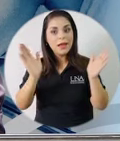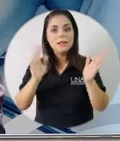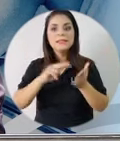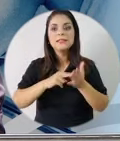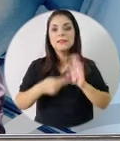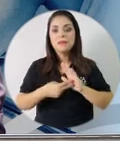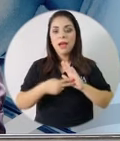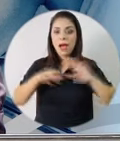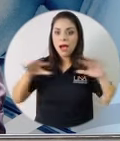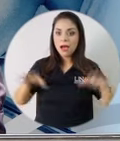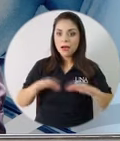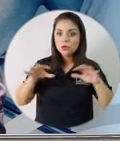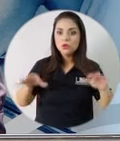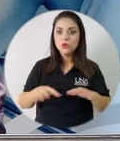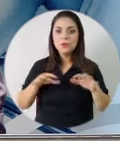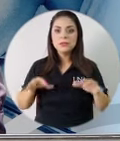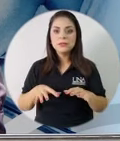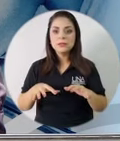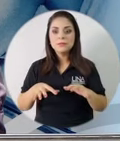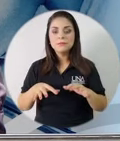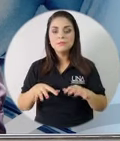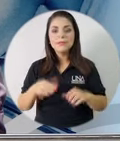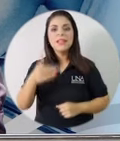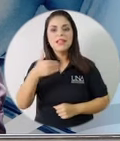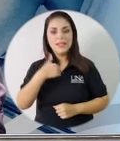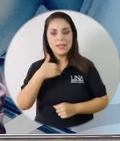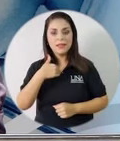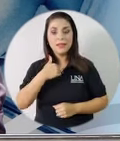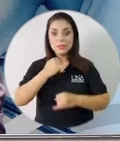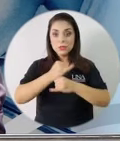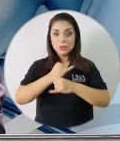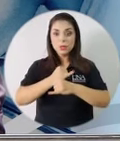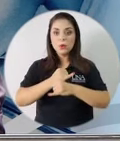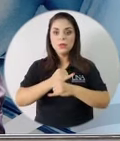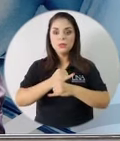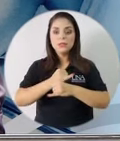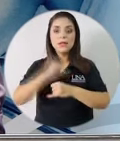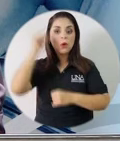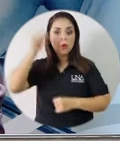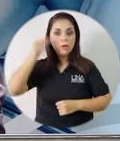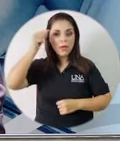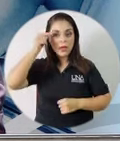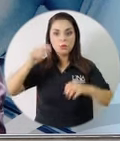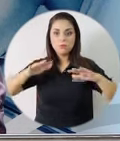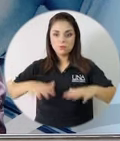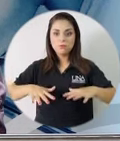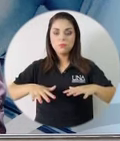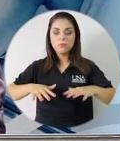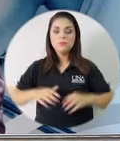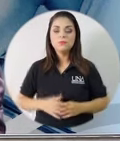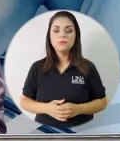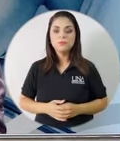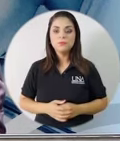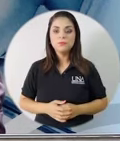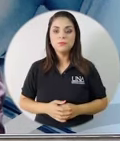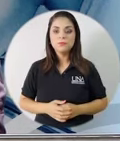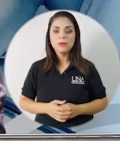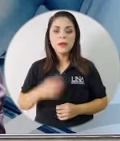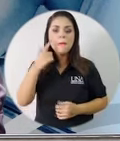las acciones que llevan a cabo las instituciones del Estado para atender e